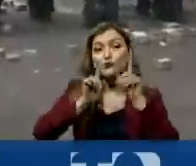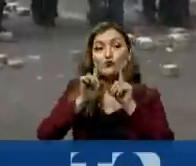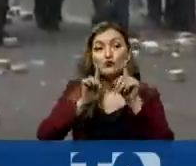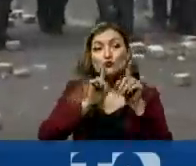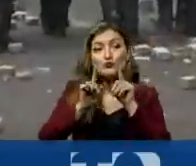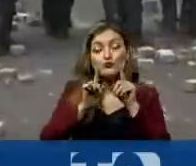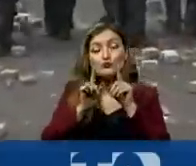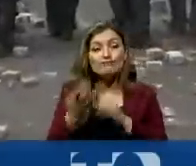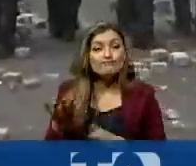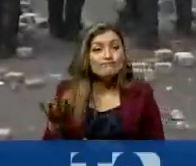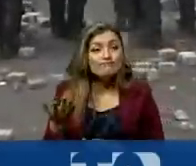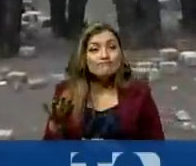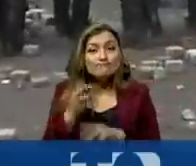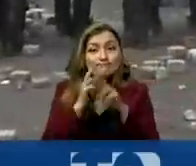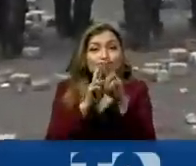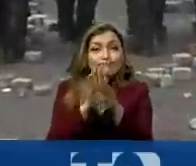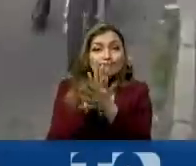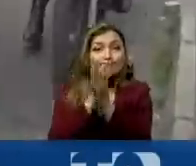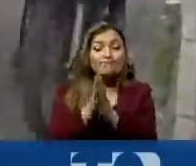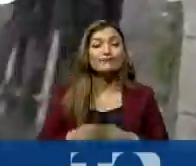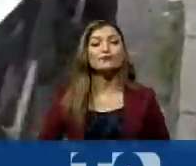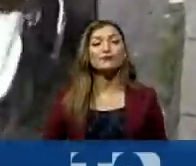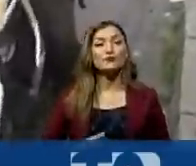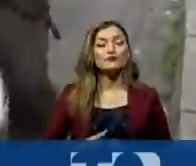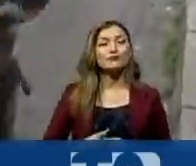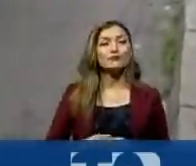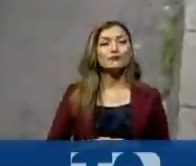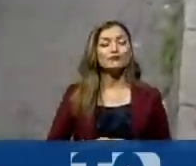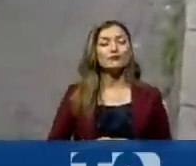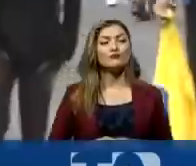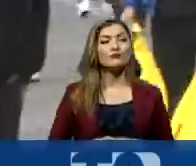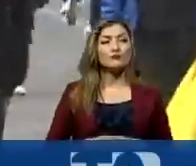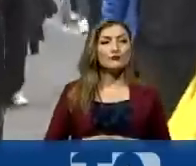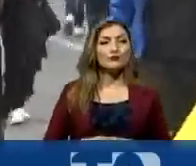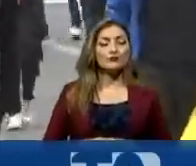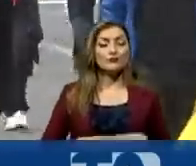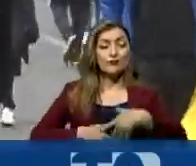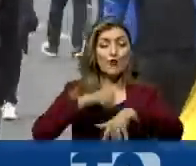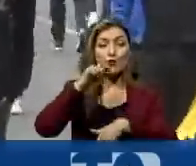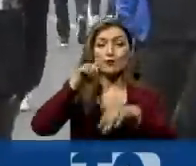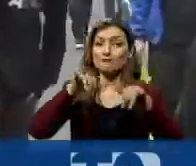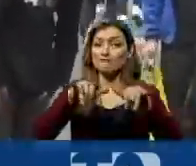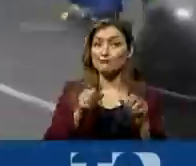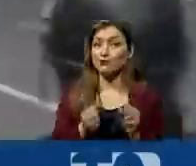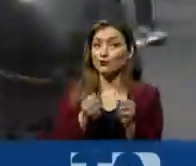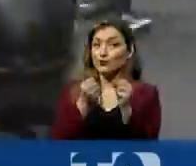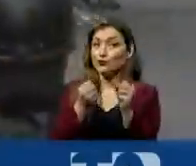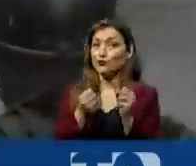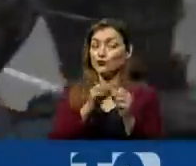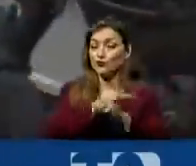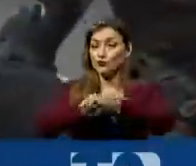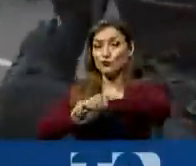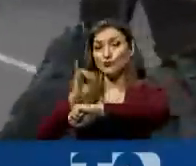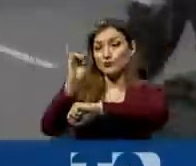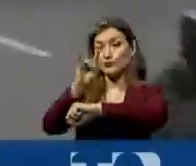a la misma más bien es este anuncio de que se van a radicalizar las protestas y parecería que tras la detención de señorita